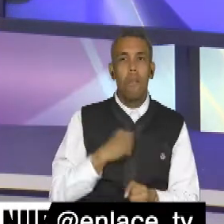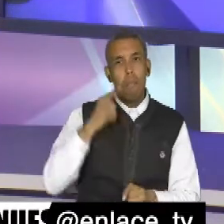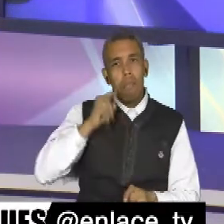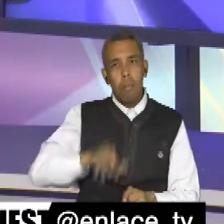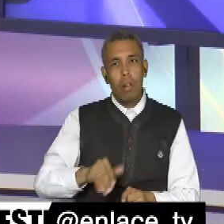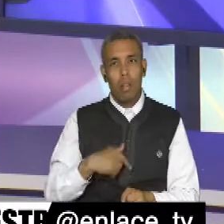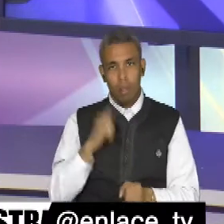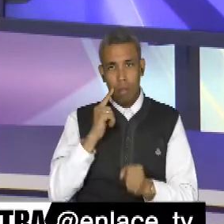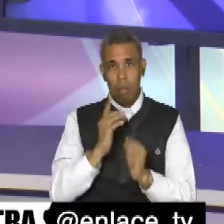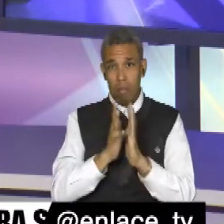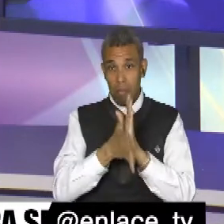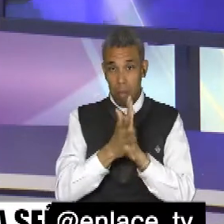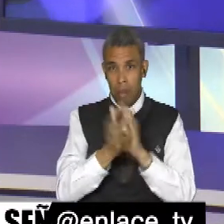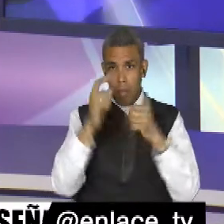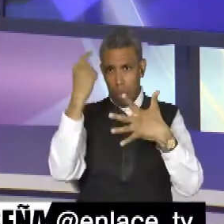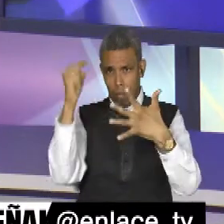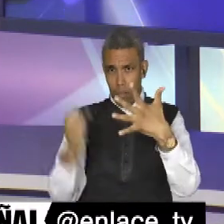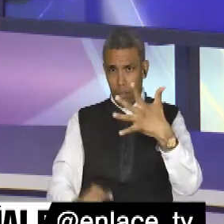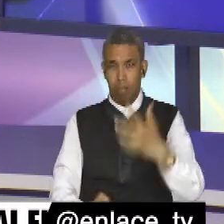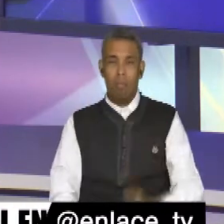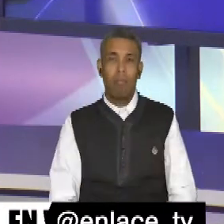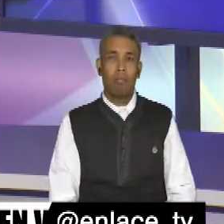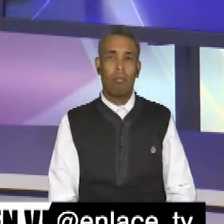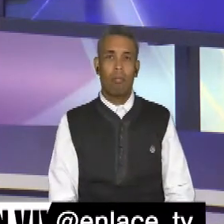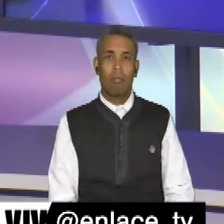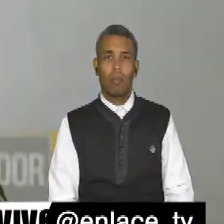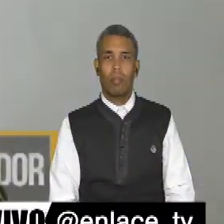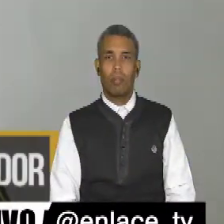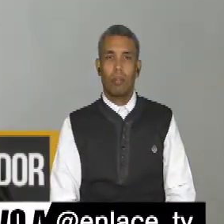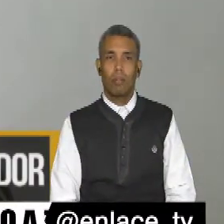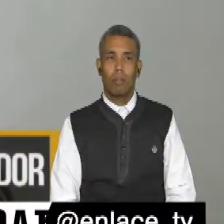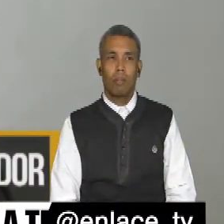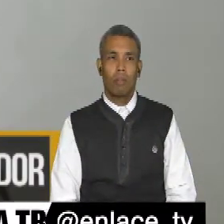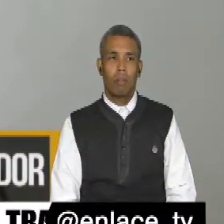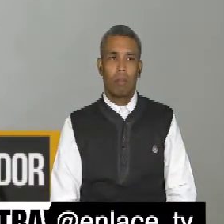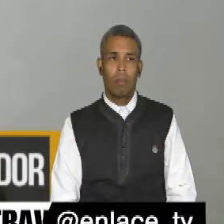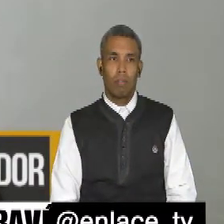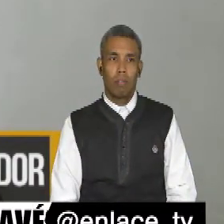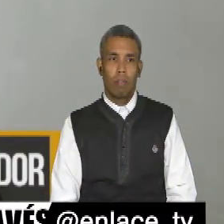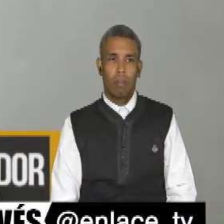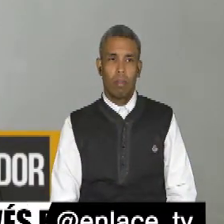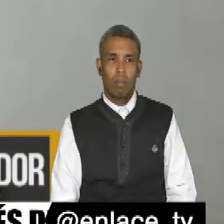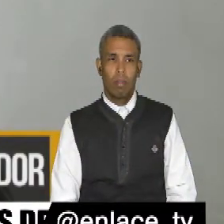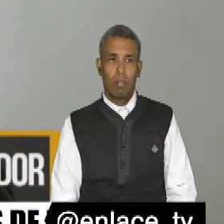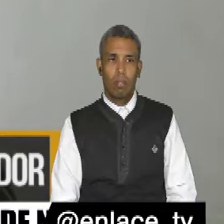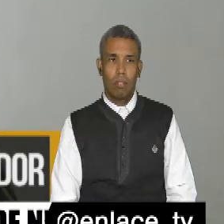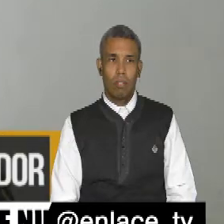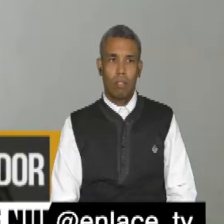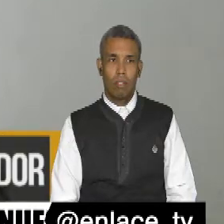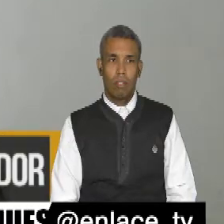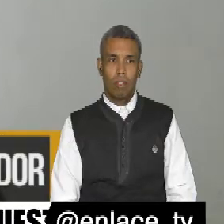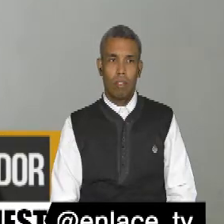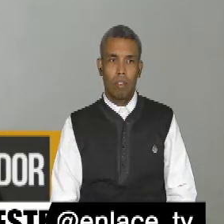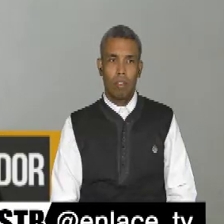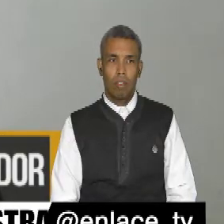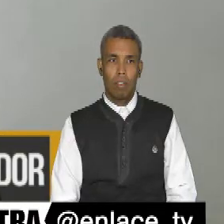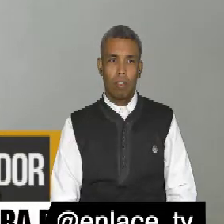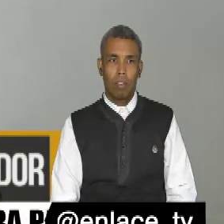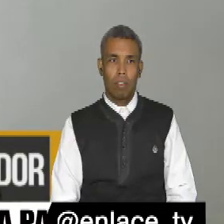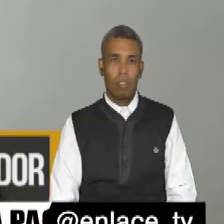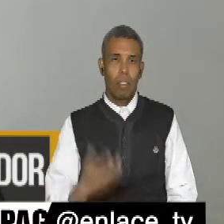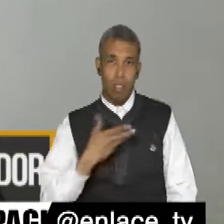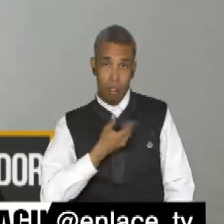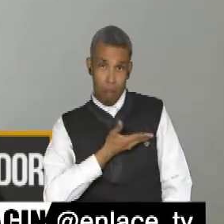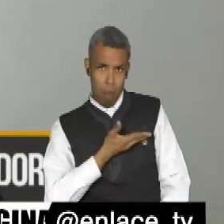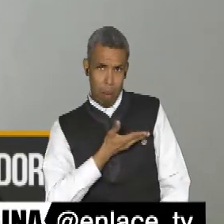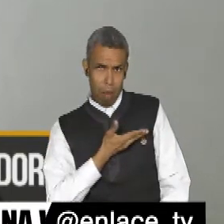los operativos de las últimas horas. Una señora madre se dio cuenta que su hija menor de 8 años tenía en su celular